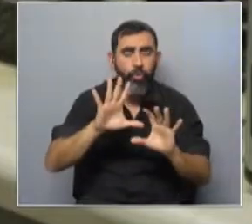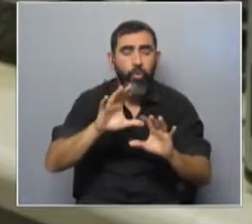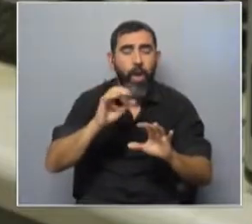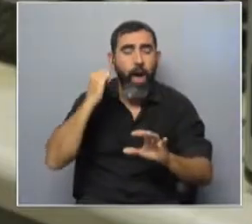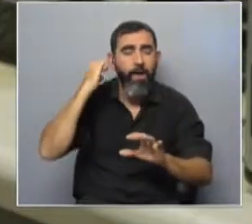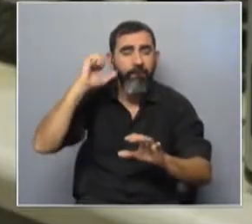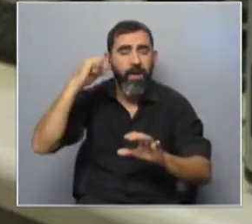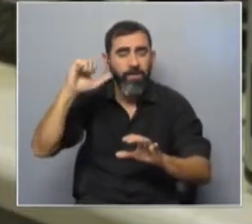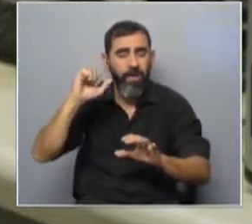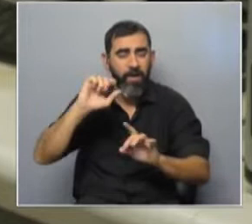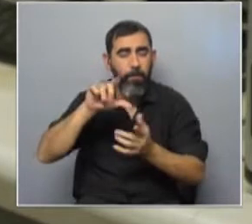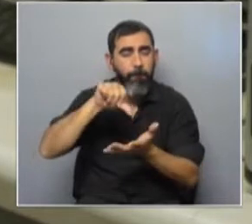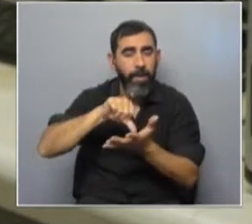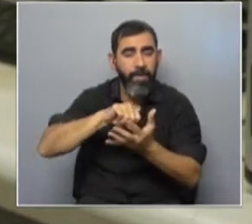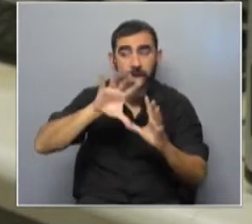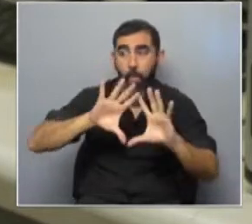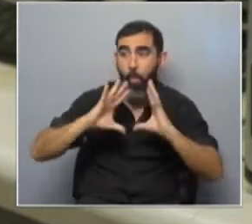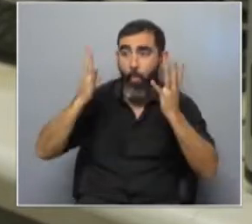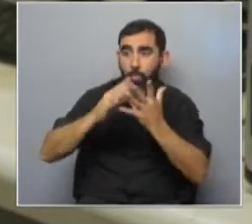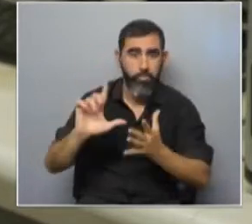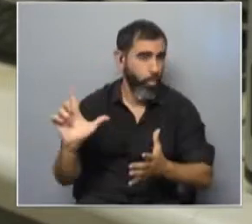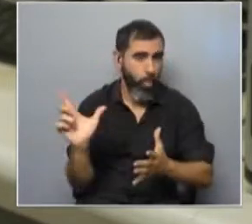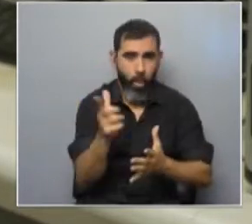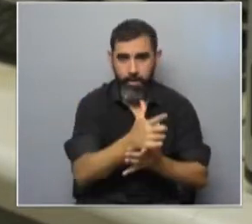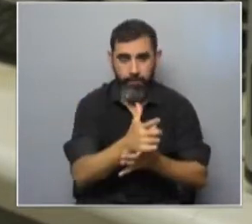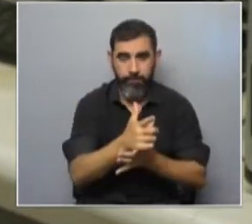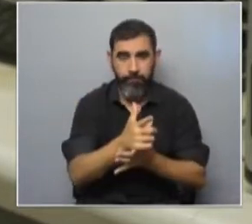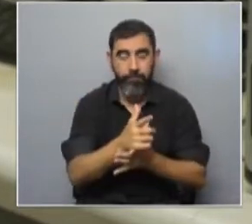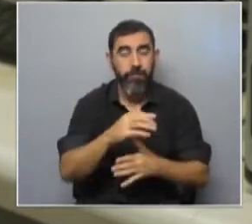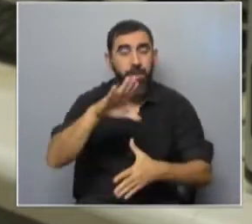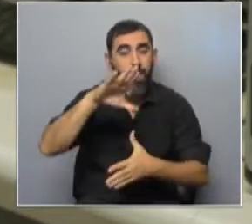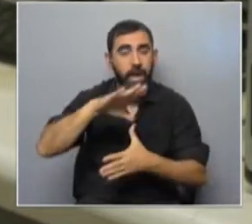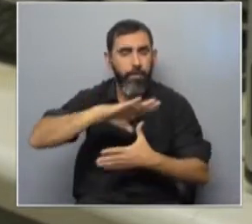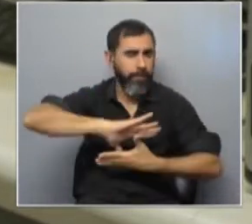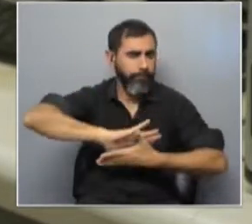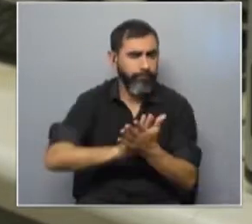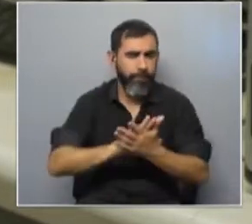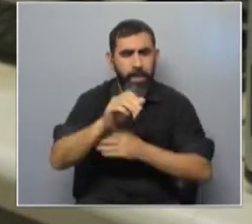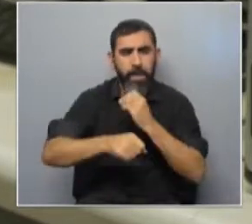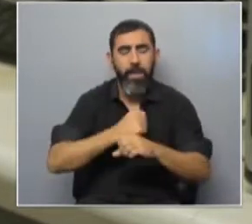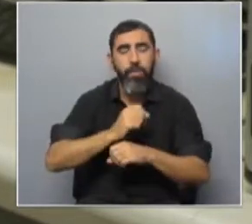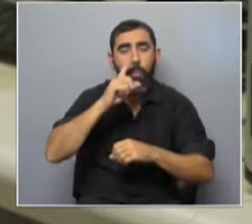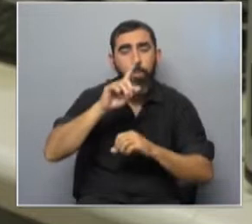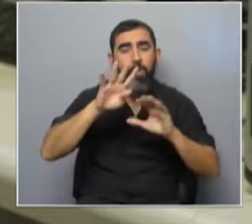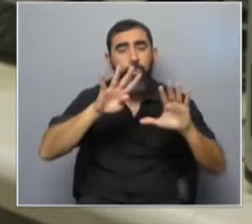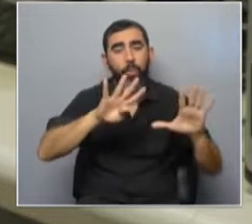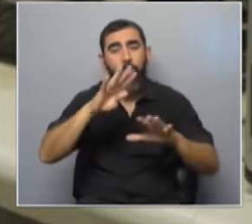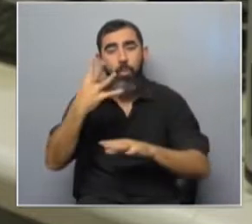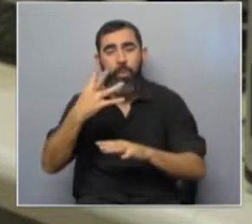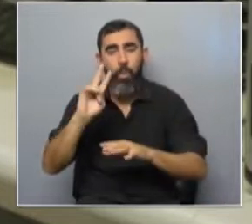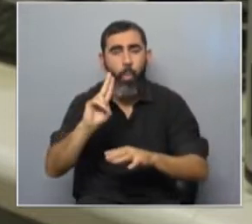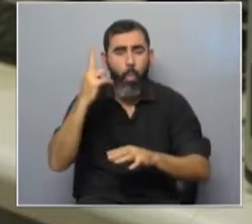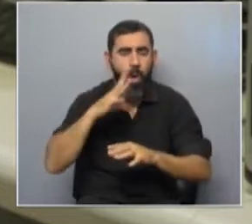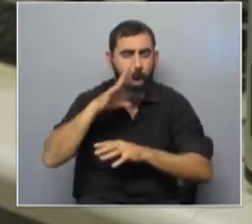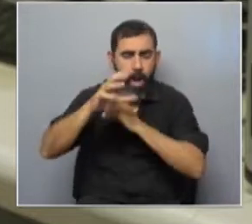Afganistán y Pakistán. En el resto del mundo están erradicados. En las Américas se erradicaron en el año 94. En Uruguay hace muchísimos